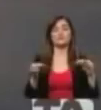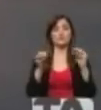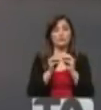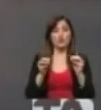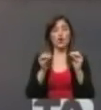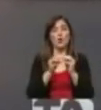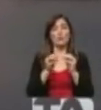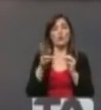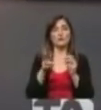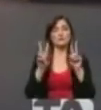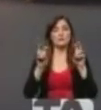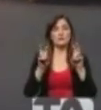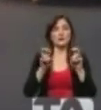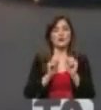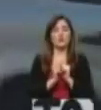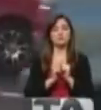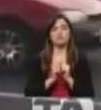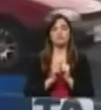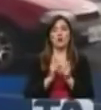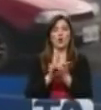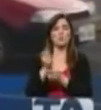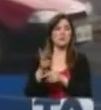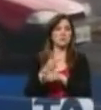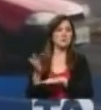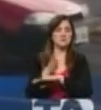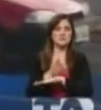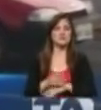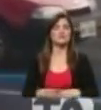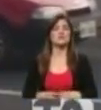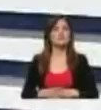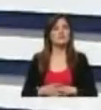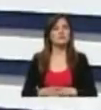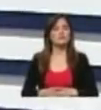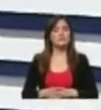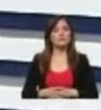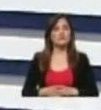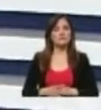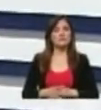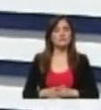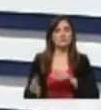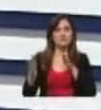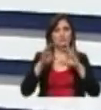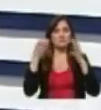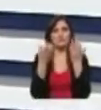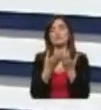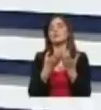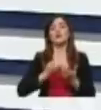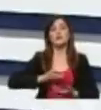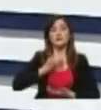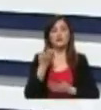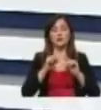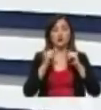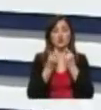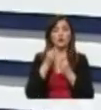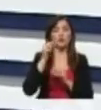no tiene un efecto retroactivo. En Tulcán, Jairo Jacome Ortega, 24 horas. La Comisión de Ética del Movimiento